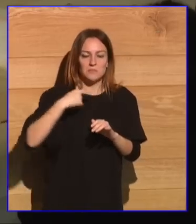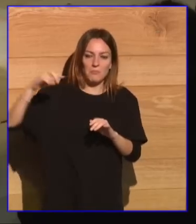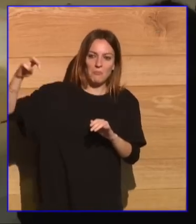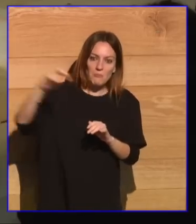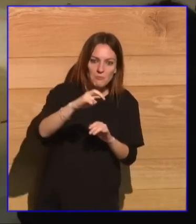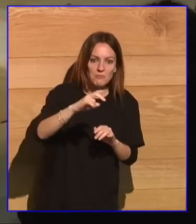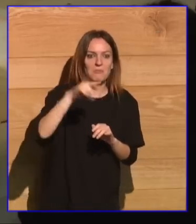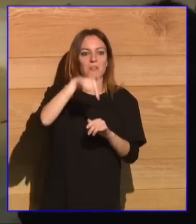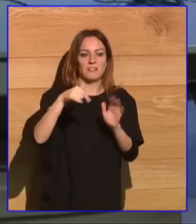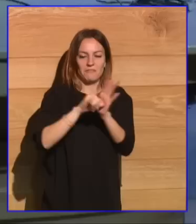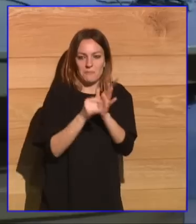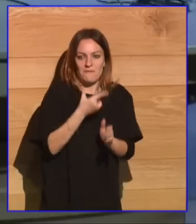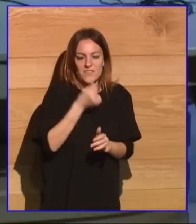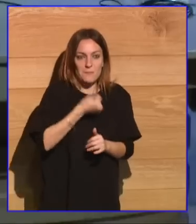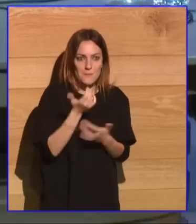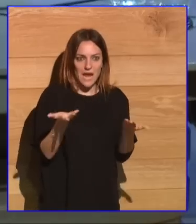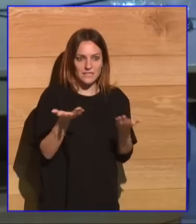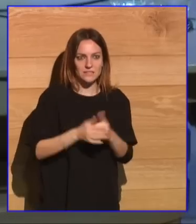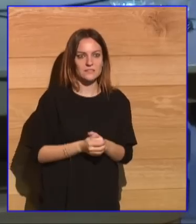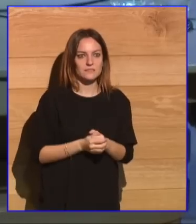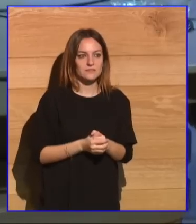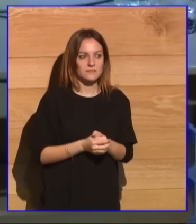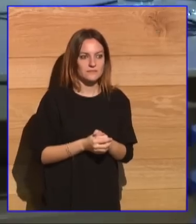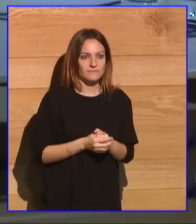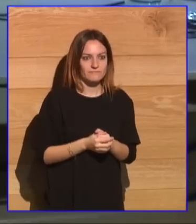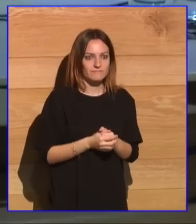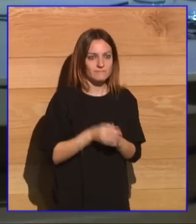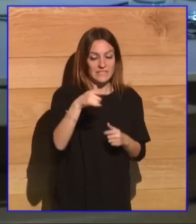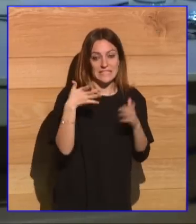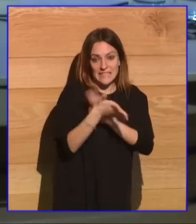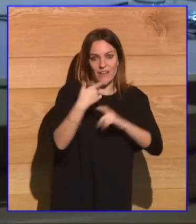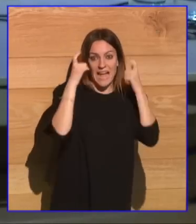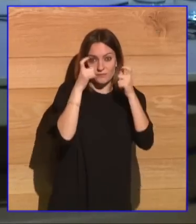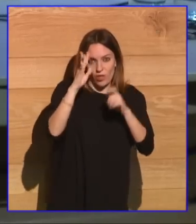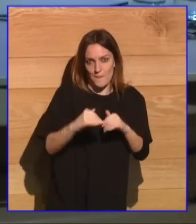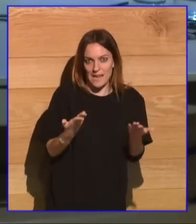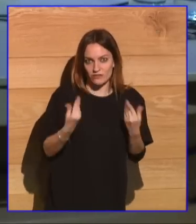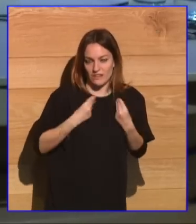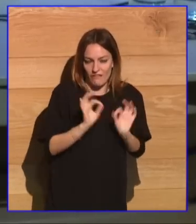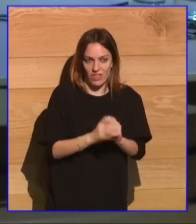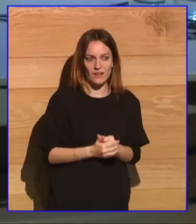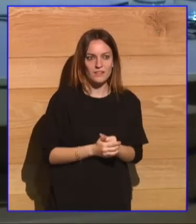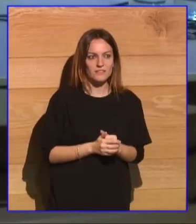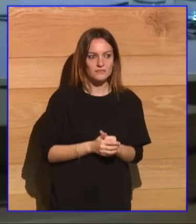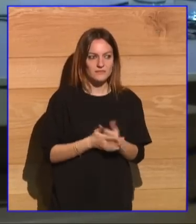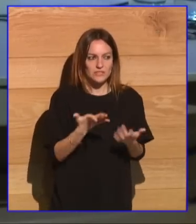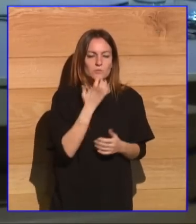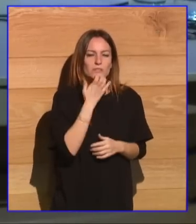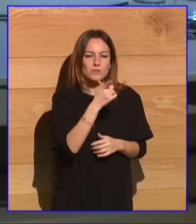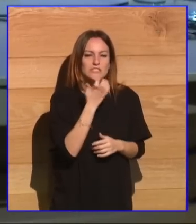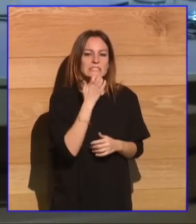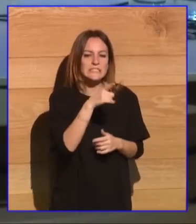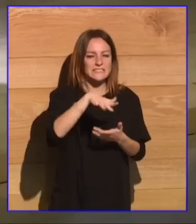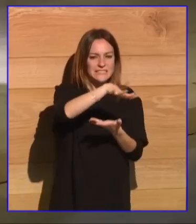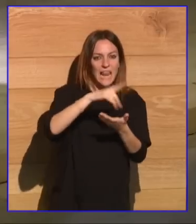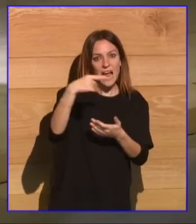aquí Que y está tan mucho... rico. Vale. Y es un esfuercito menos que hay que hacer en la vida, que siempre es bueno. Entonces, tú, por ejemplo, cuando estás en la sala